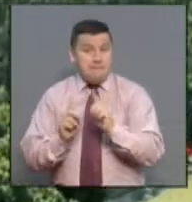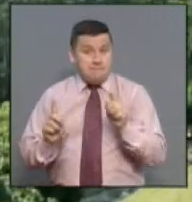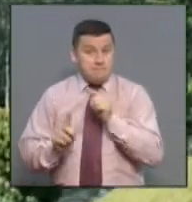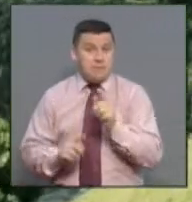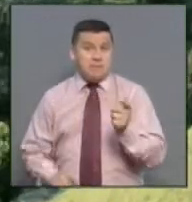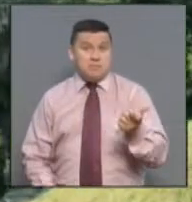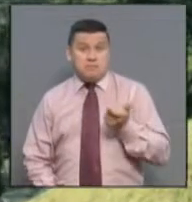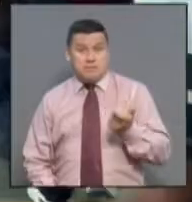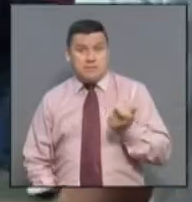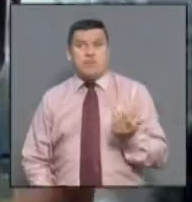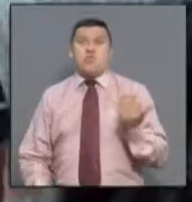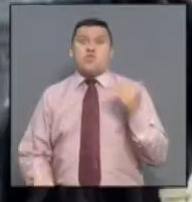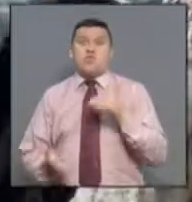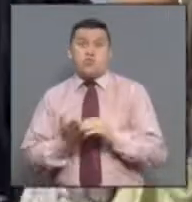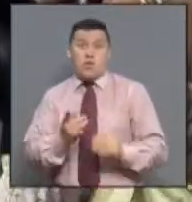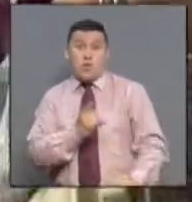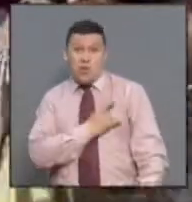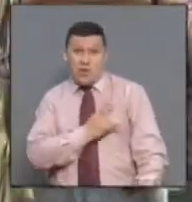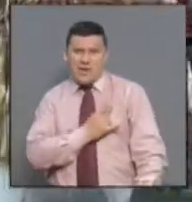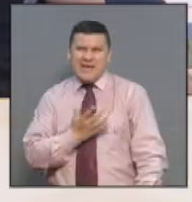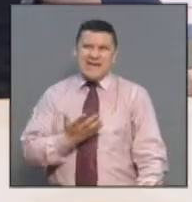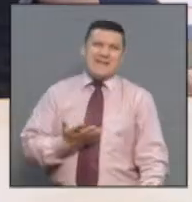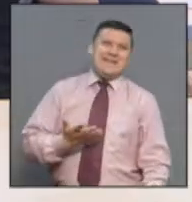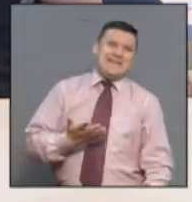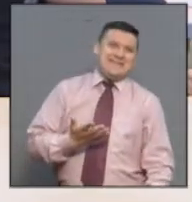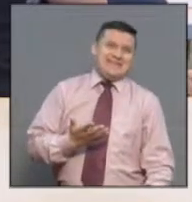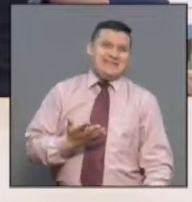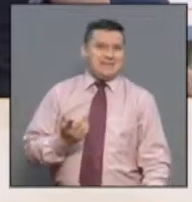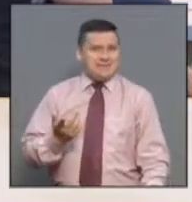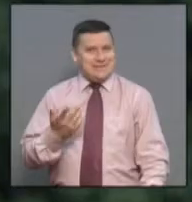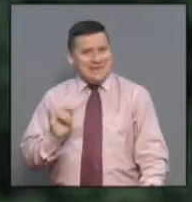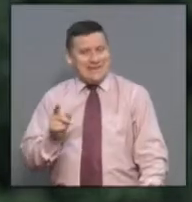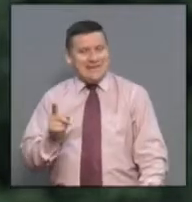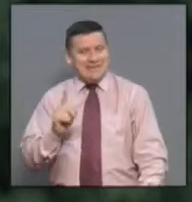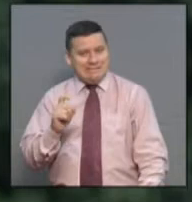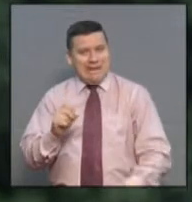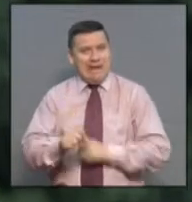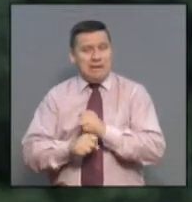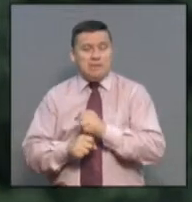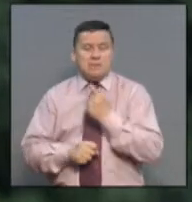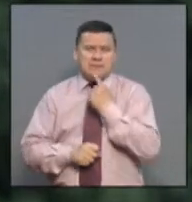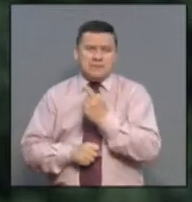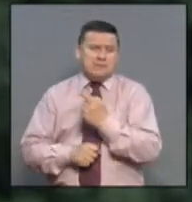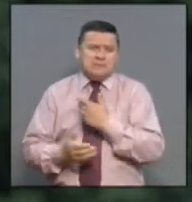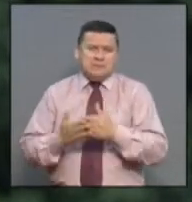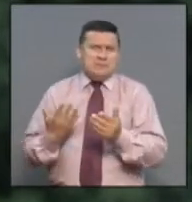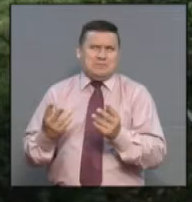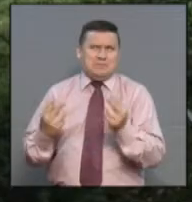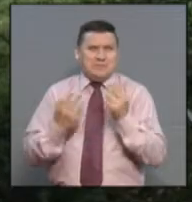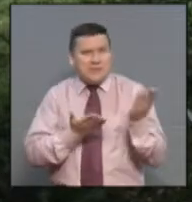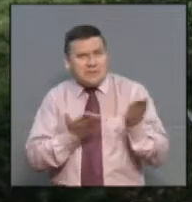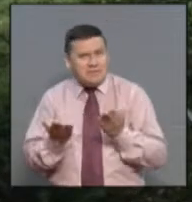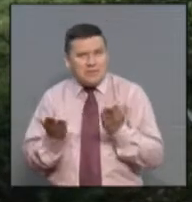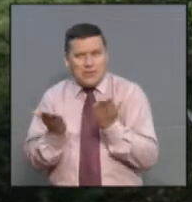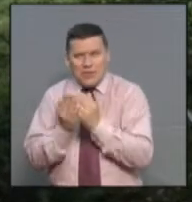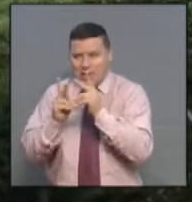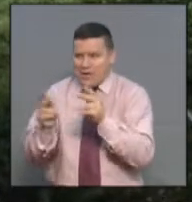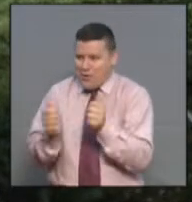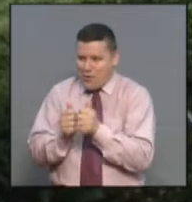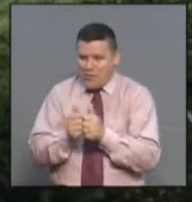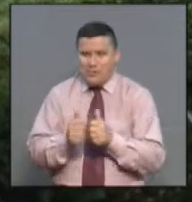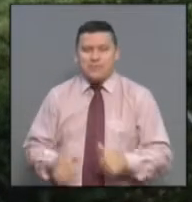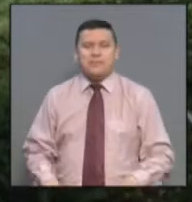esta pensionada, volver a la vida universitaria tenía sus retos, principalmente, según lo dice ella, el cómo sería recibida por sus nuevos